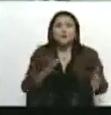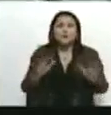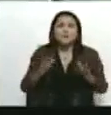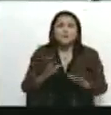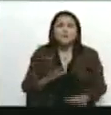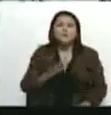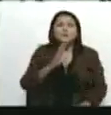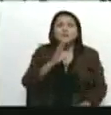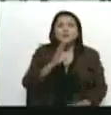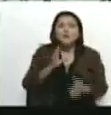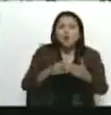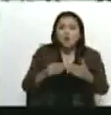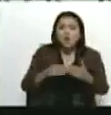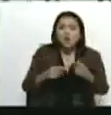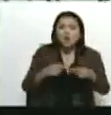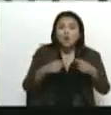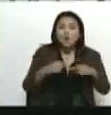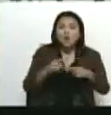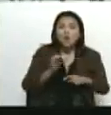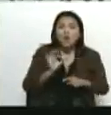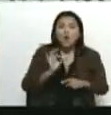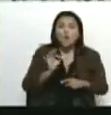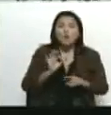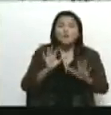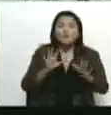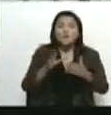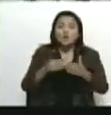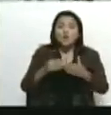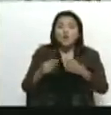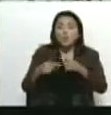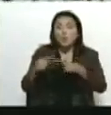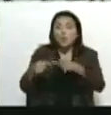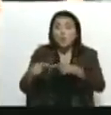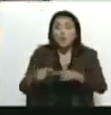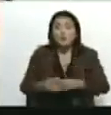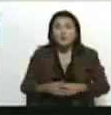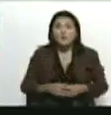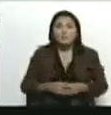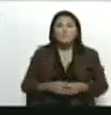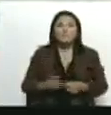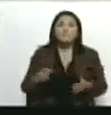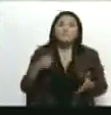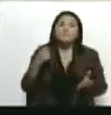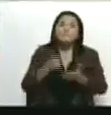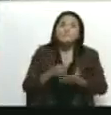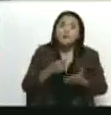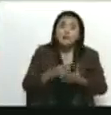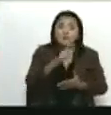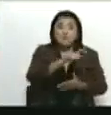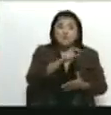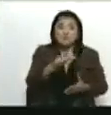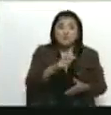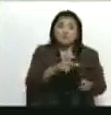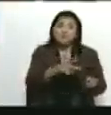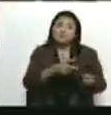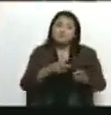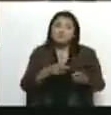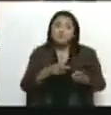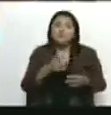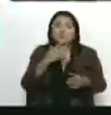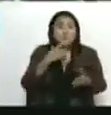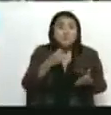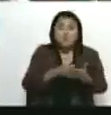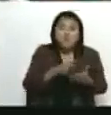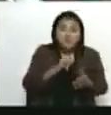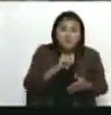5 dólares diarios. Además, los encuestadores explicaron que pagan los montos por los extorsionadores, ya que de caso contrario